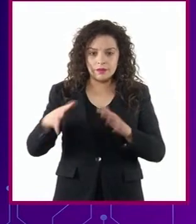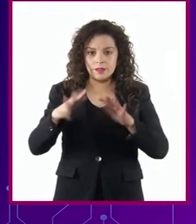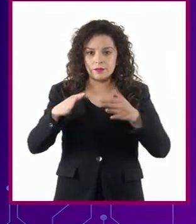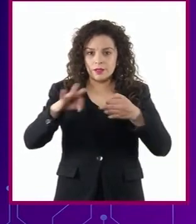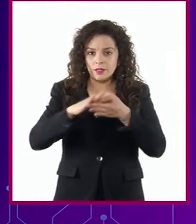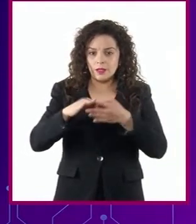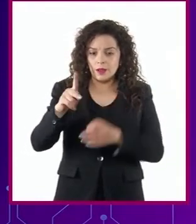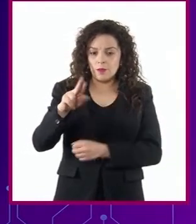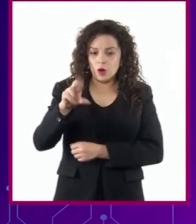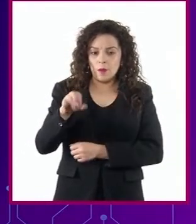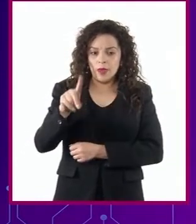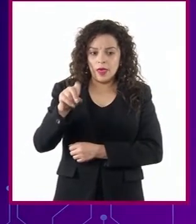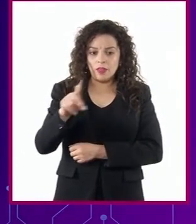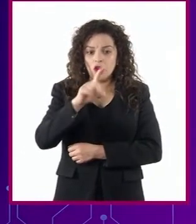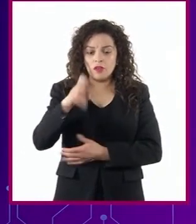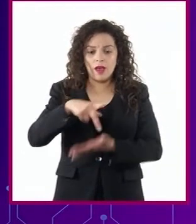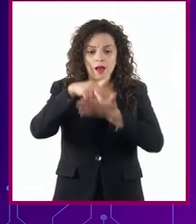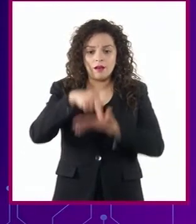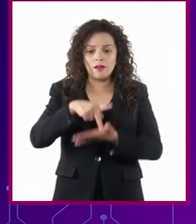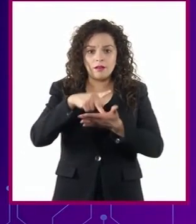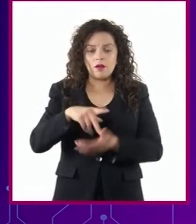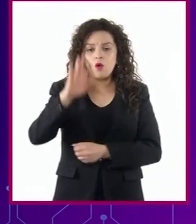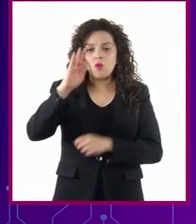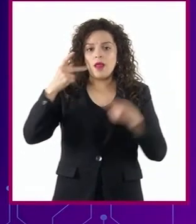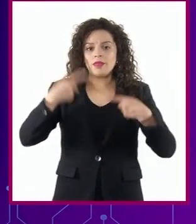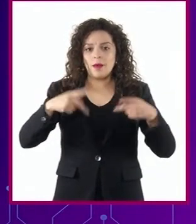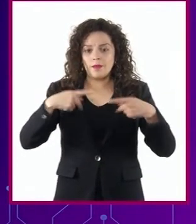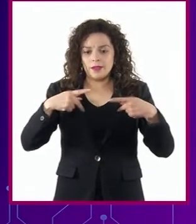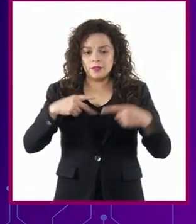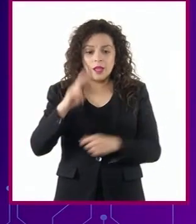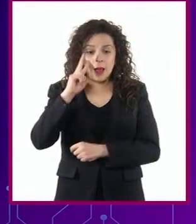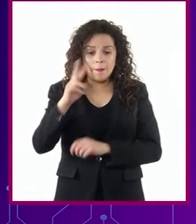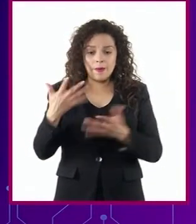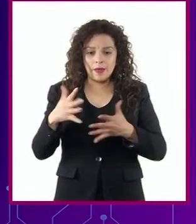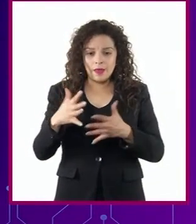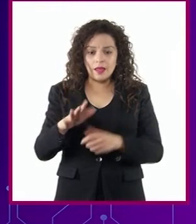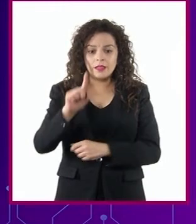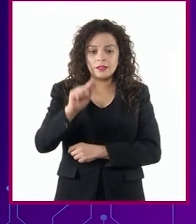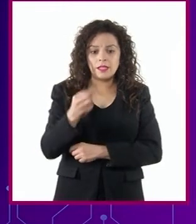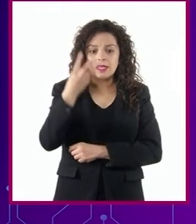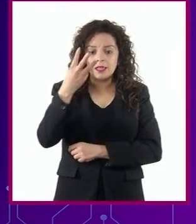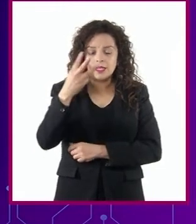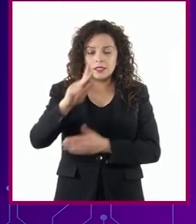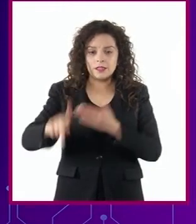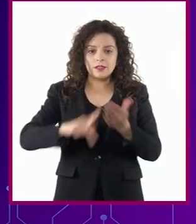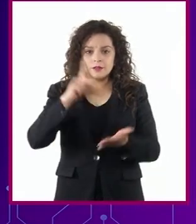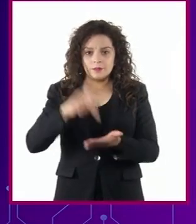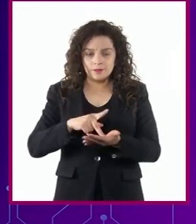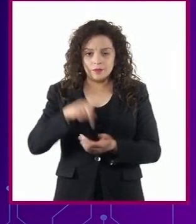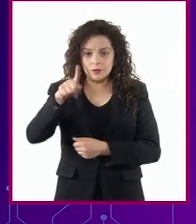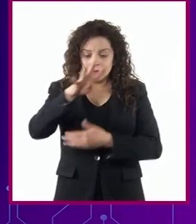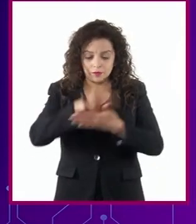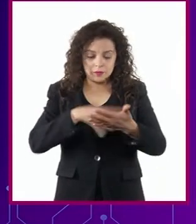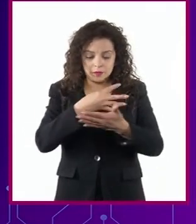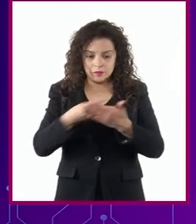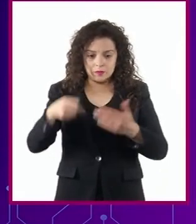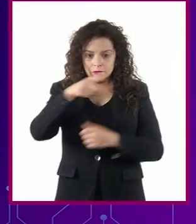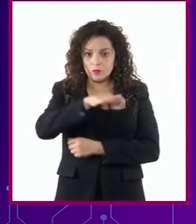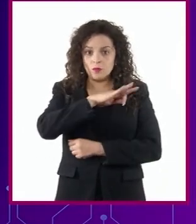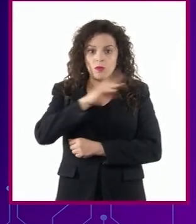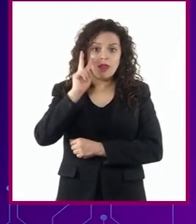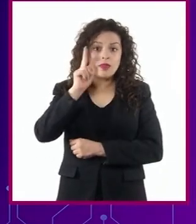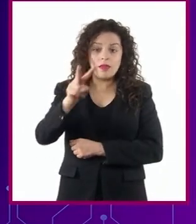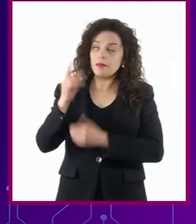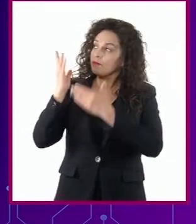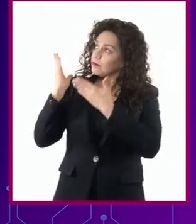40 personas del grupo. Como puede verse, el promedio es de 73 kilogramos. En la tabla se observa que para sacar el